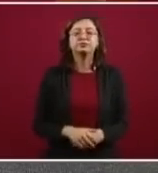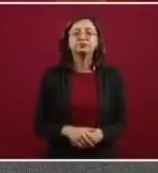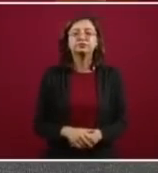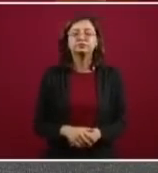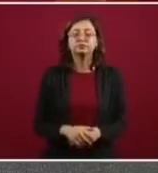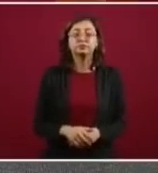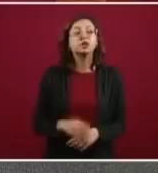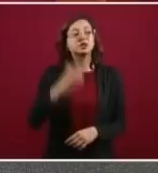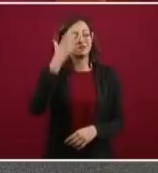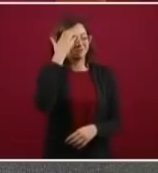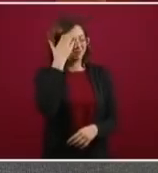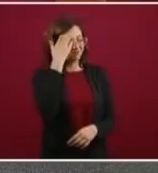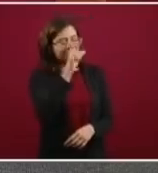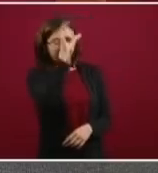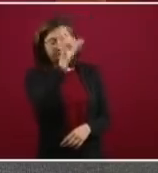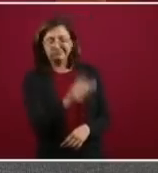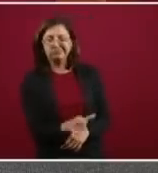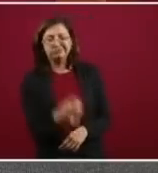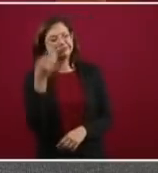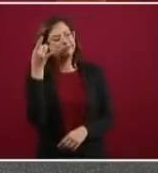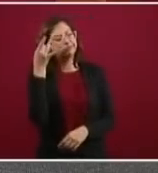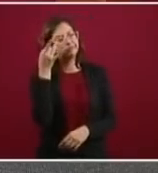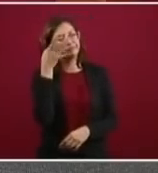que lo conocía perfectamente,